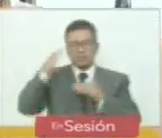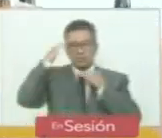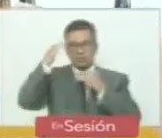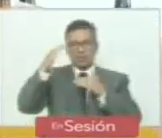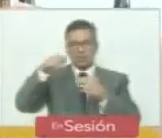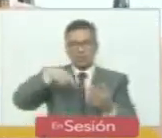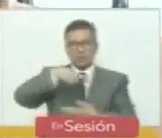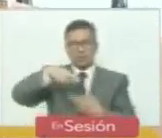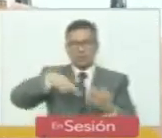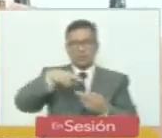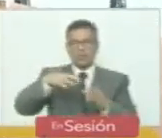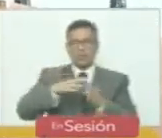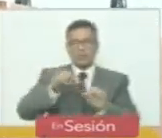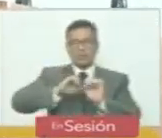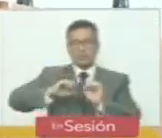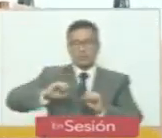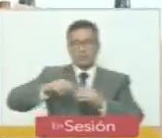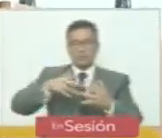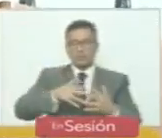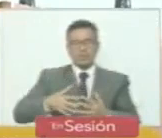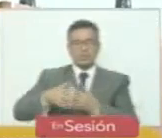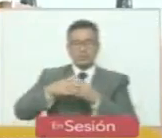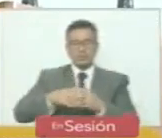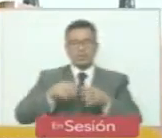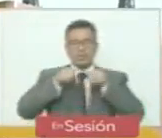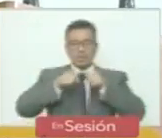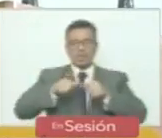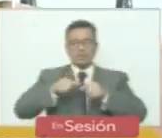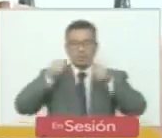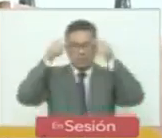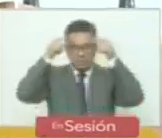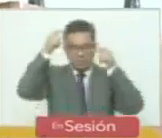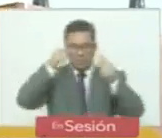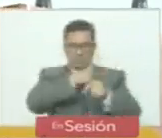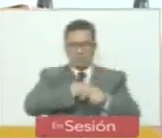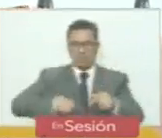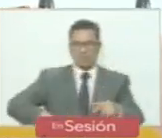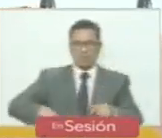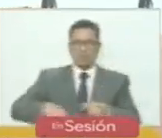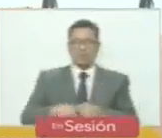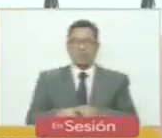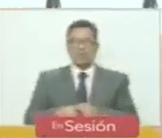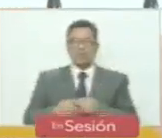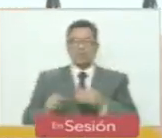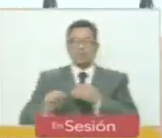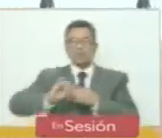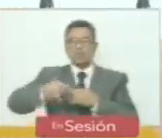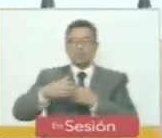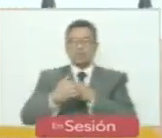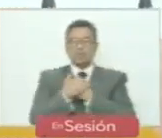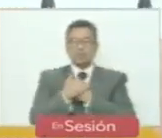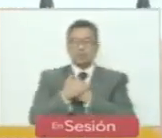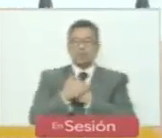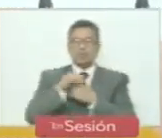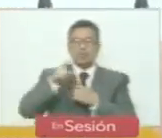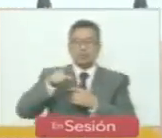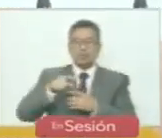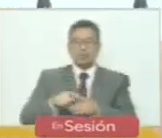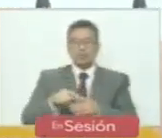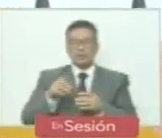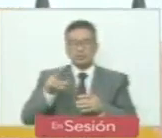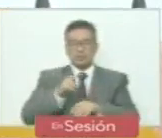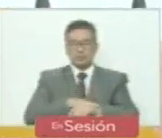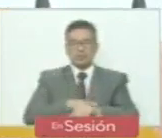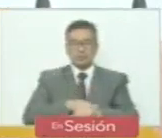revolucionario, antiimperialista y radicalmente chavista al presidente de la Asamblea Nacional Bolivariana, el doctor